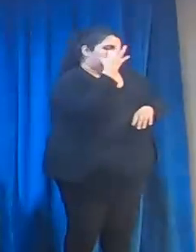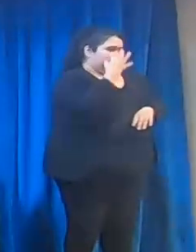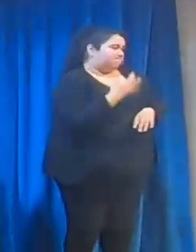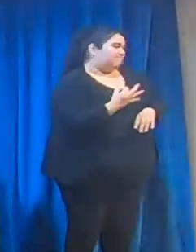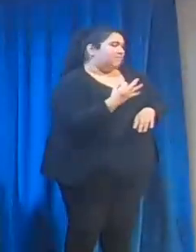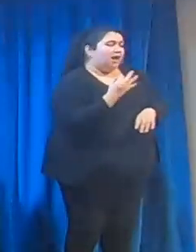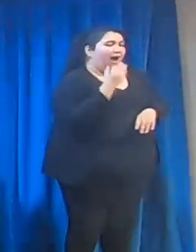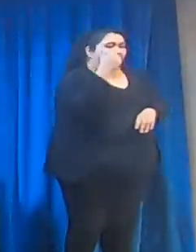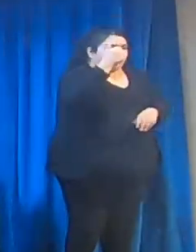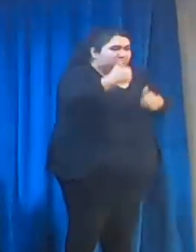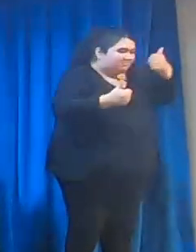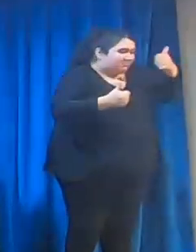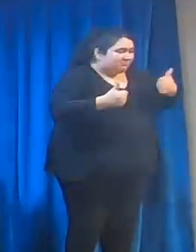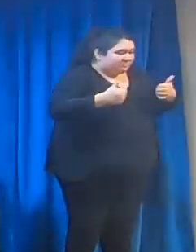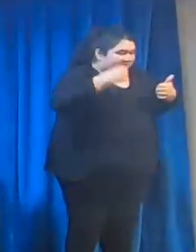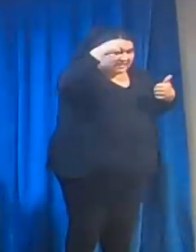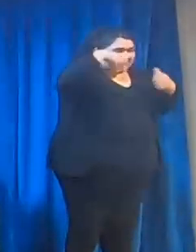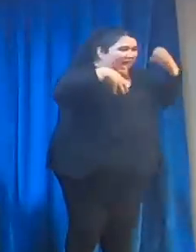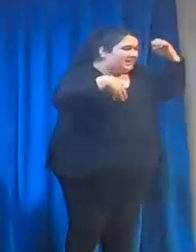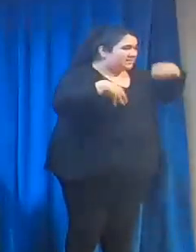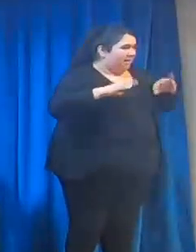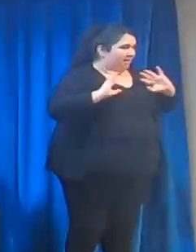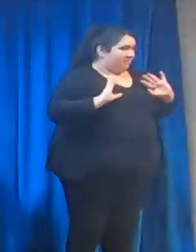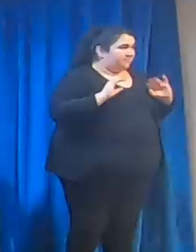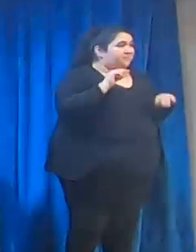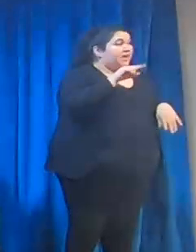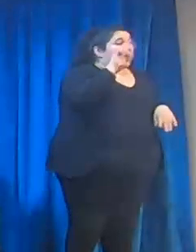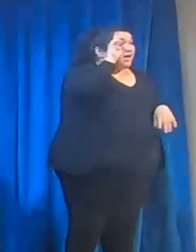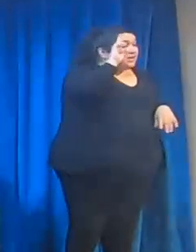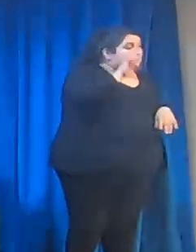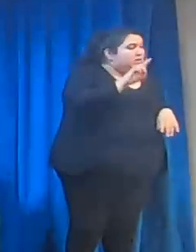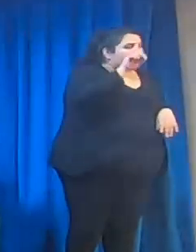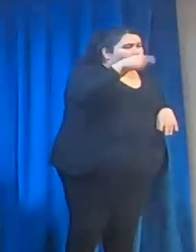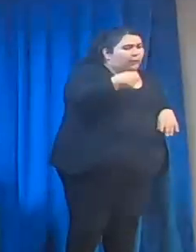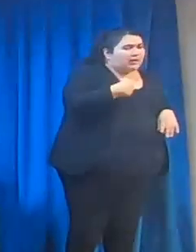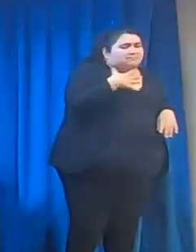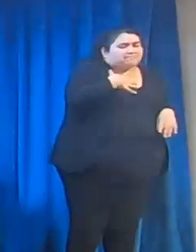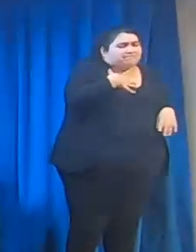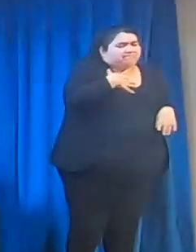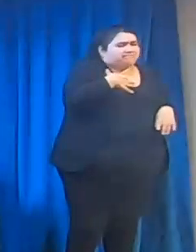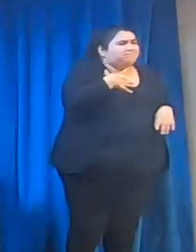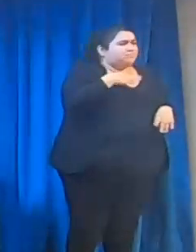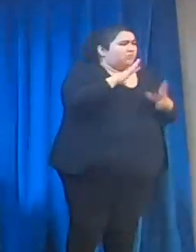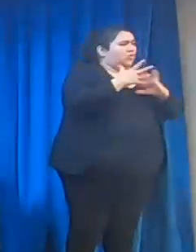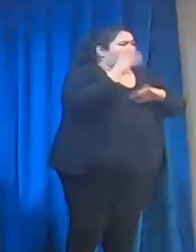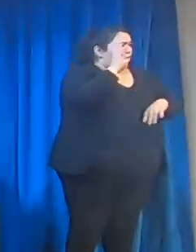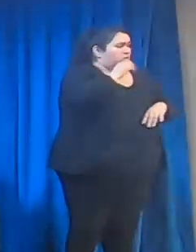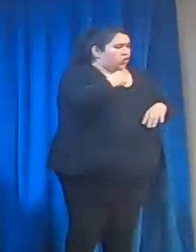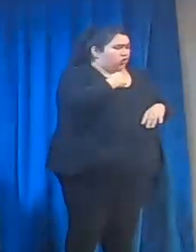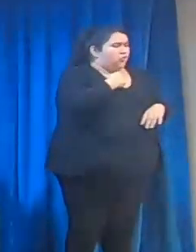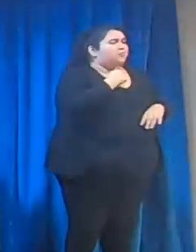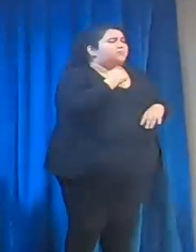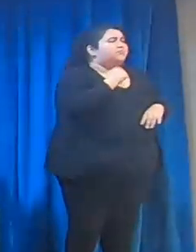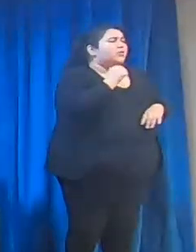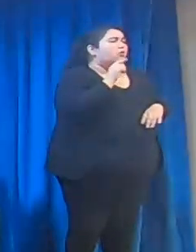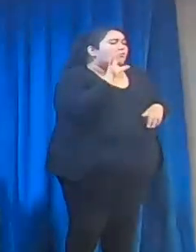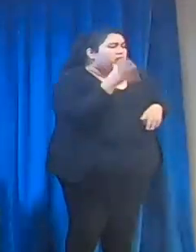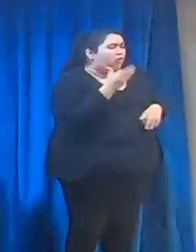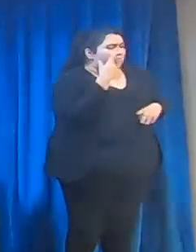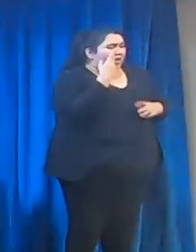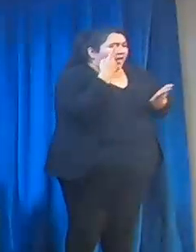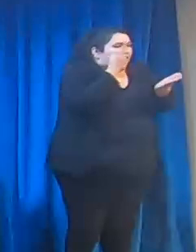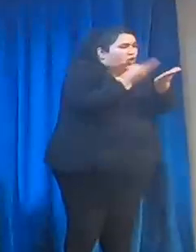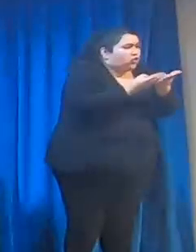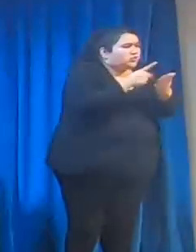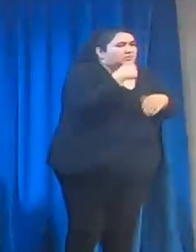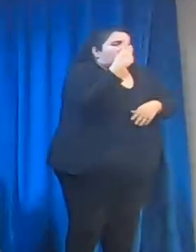propia existencia. El respeto representa para mí una de esas maneras por las cuales se expresa el reconocimiento